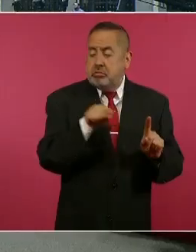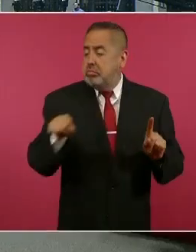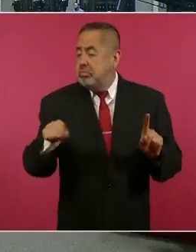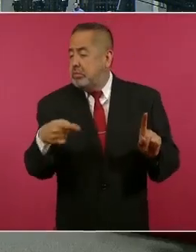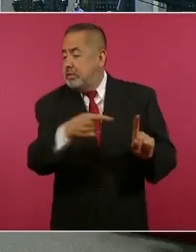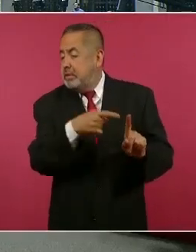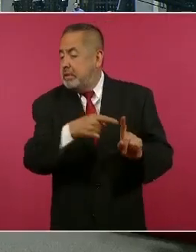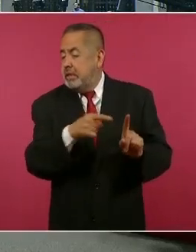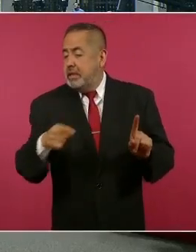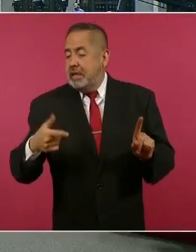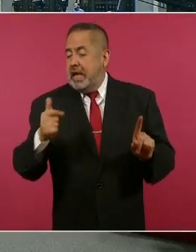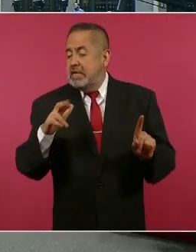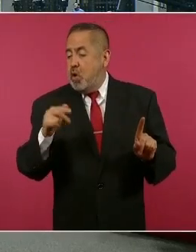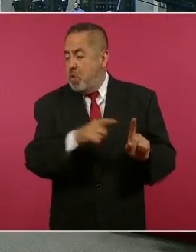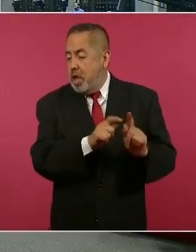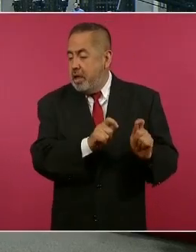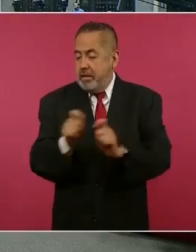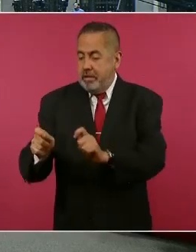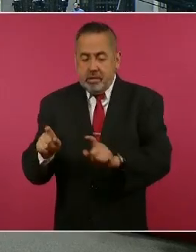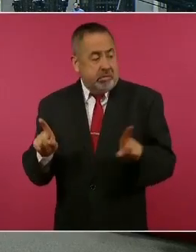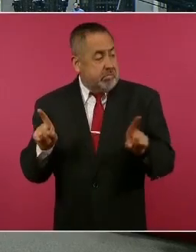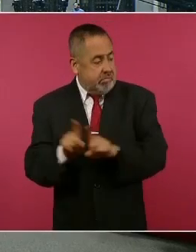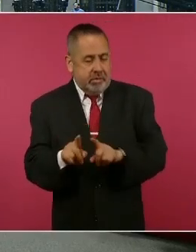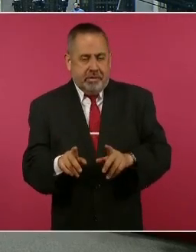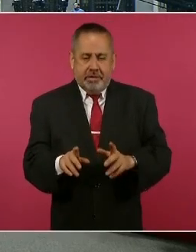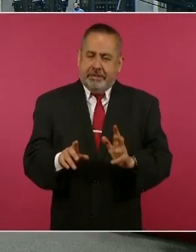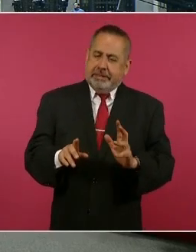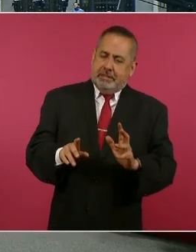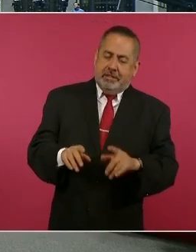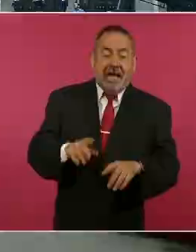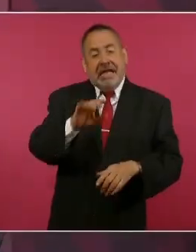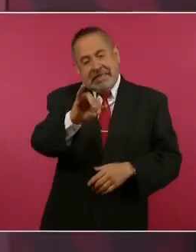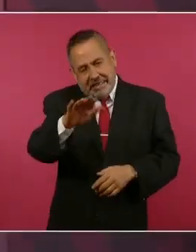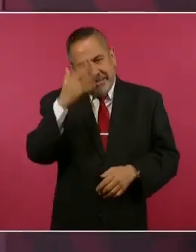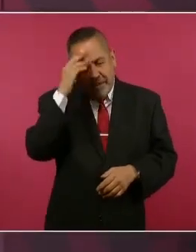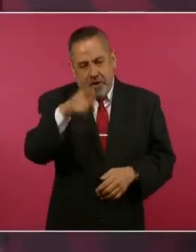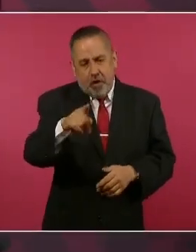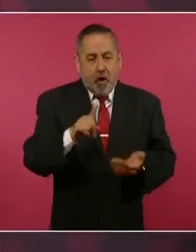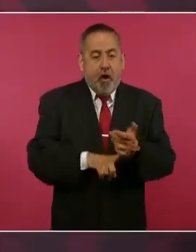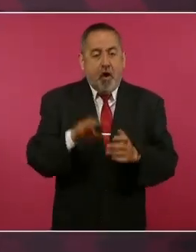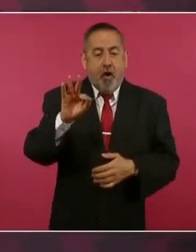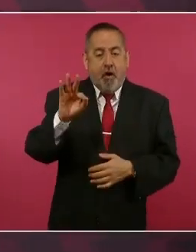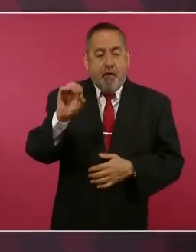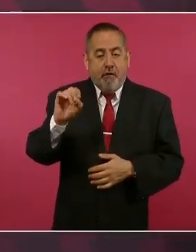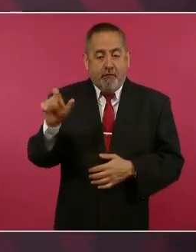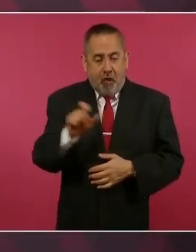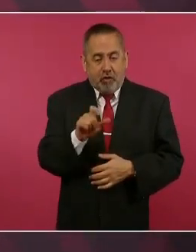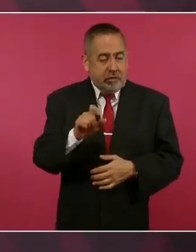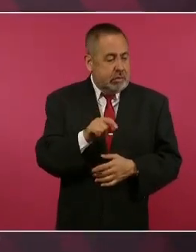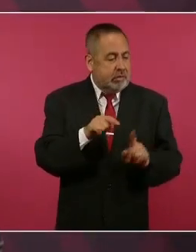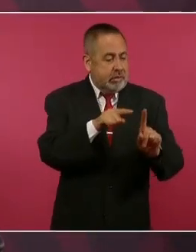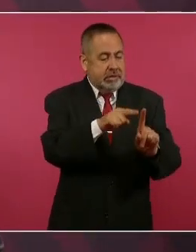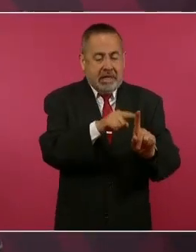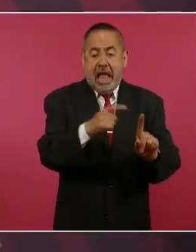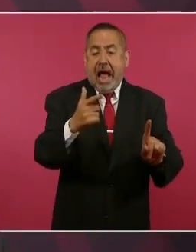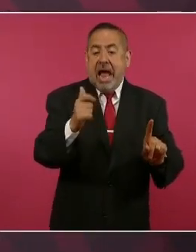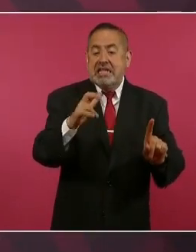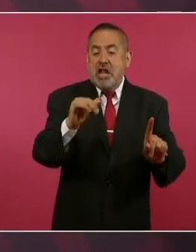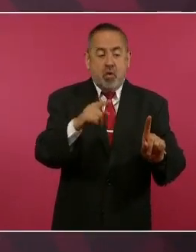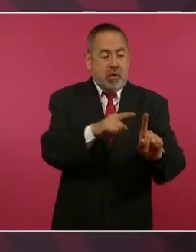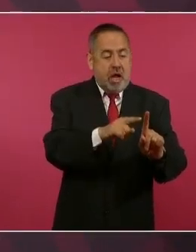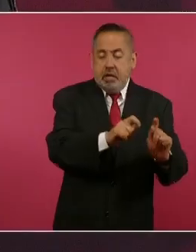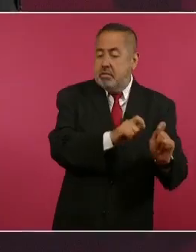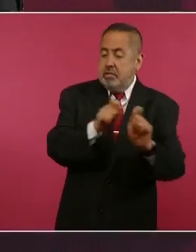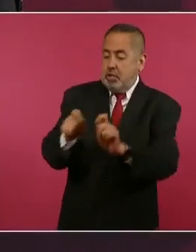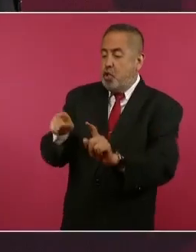Calderón, sí, a García Luna, ¿no? Es que una cosa es que Fox le hereda a García Luna, pero